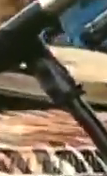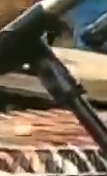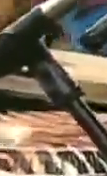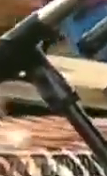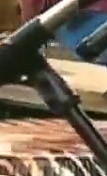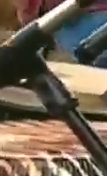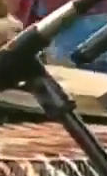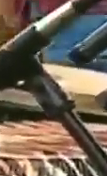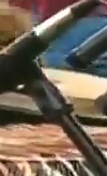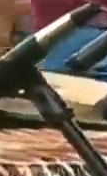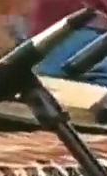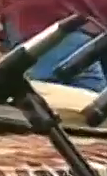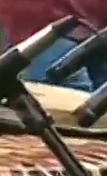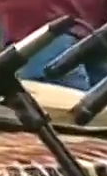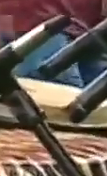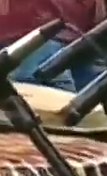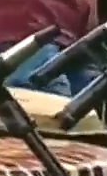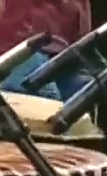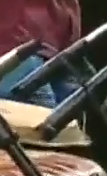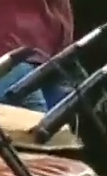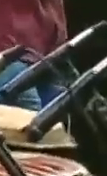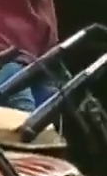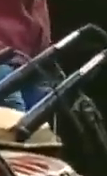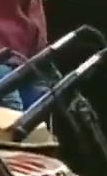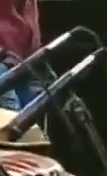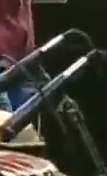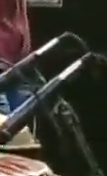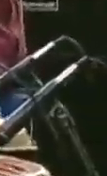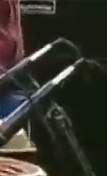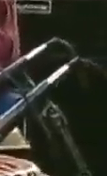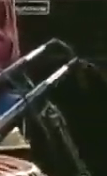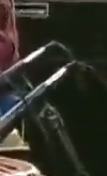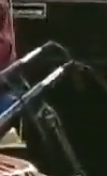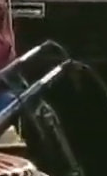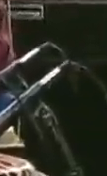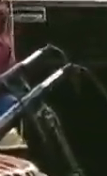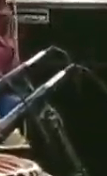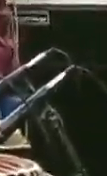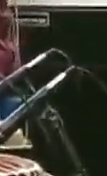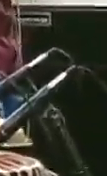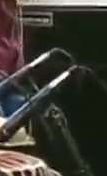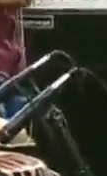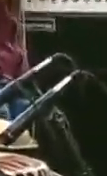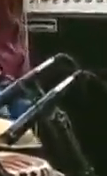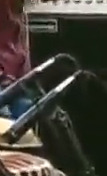Yo no me iré, yo no me iré, yo no me iré.